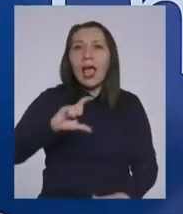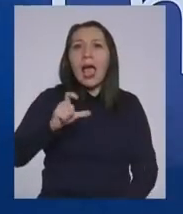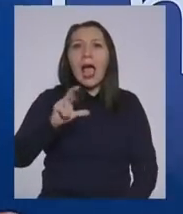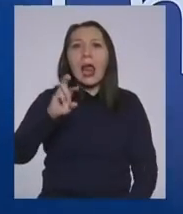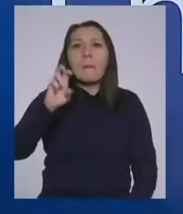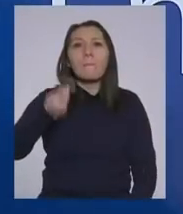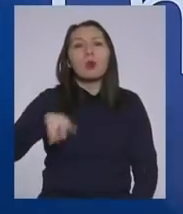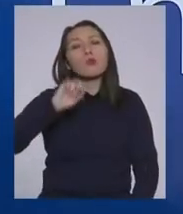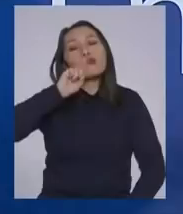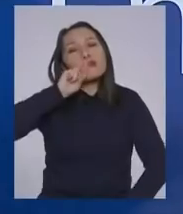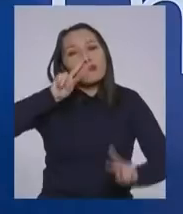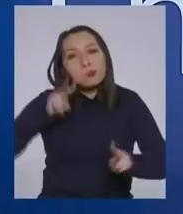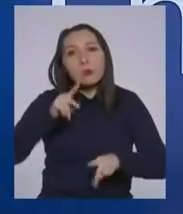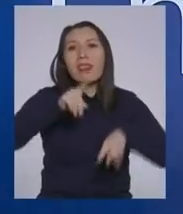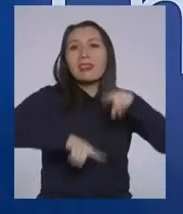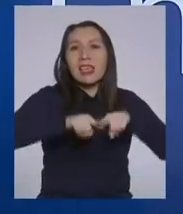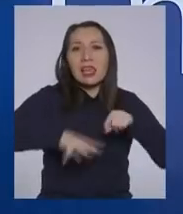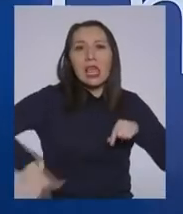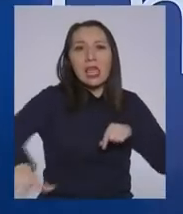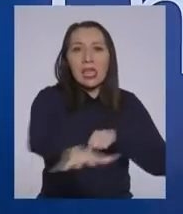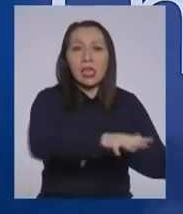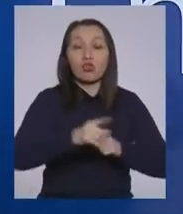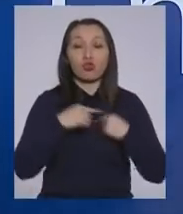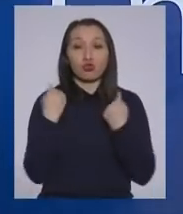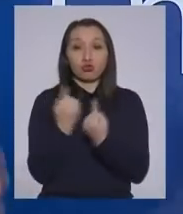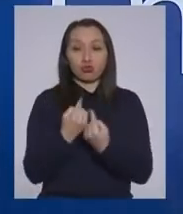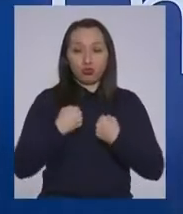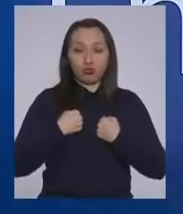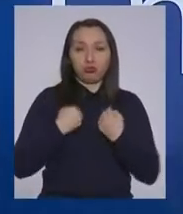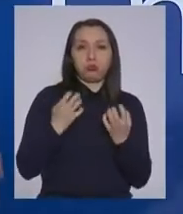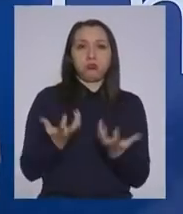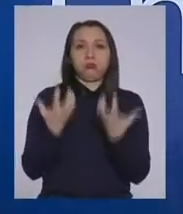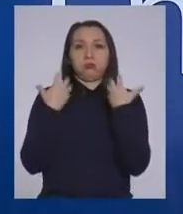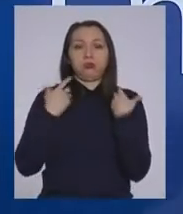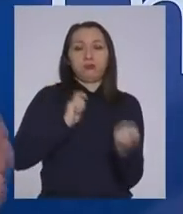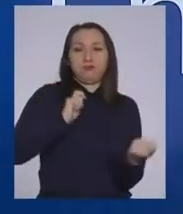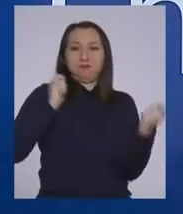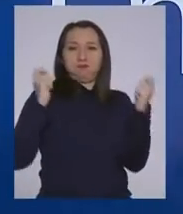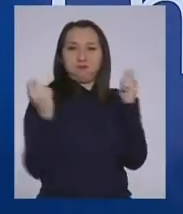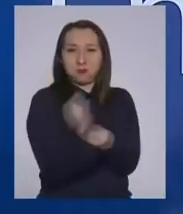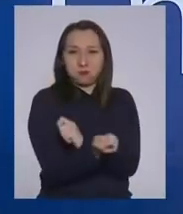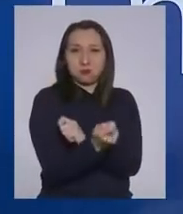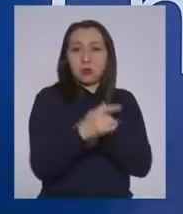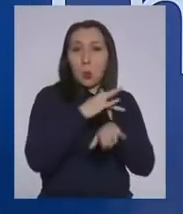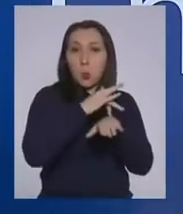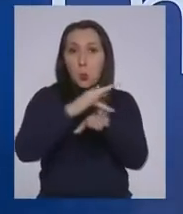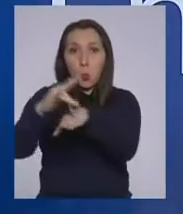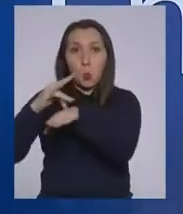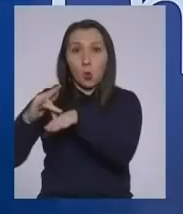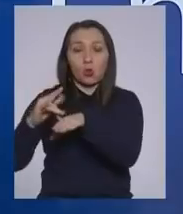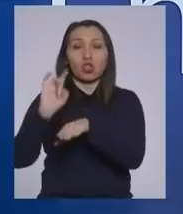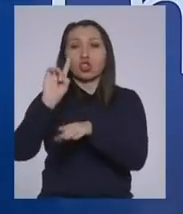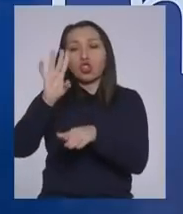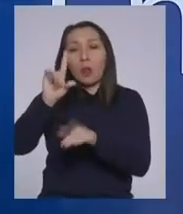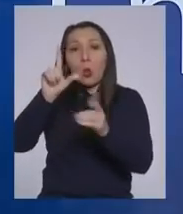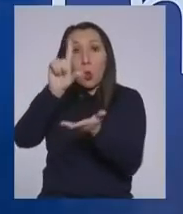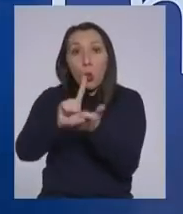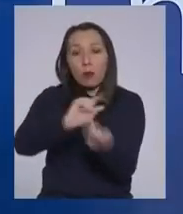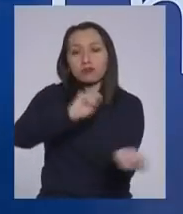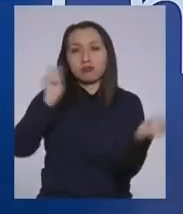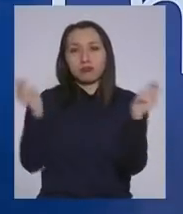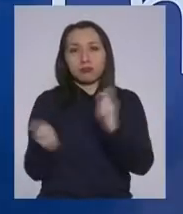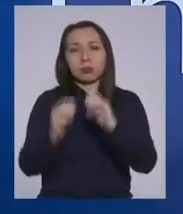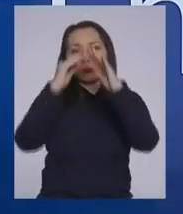un terreno, en donde nosotros teníamos que transformar eso, una bodega, un galpón, en un centro hospitalario.